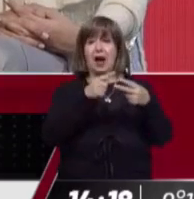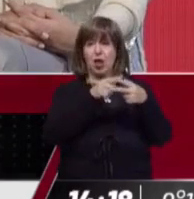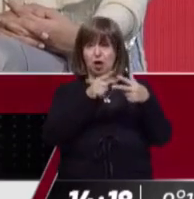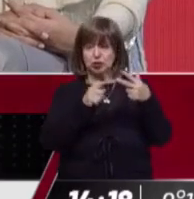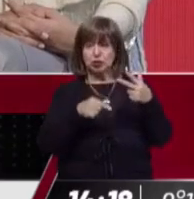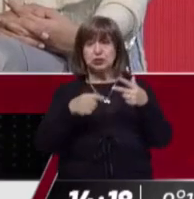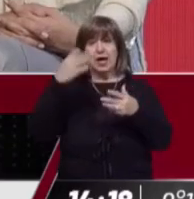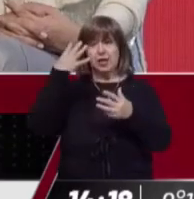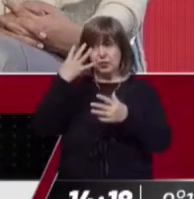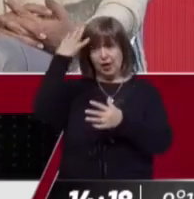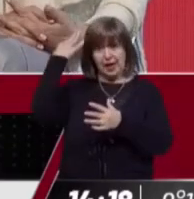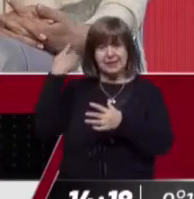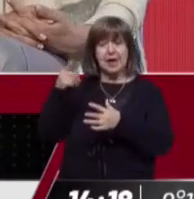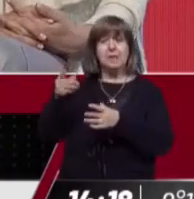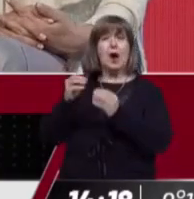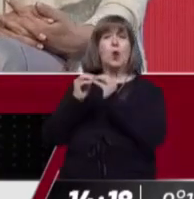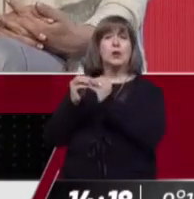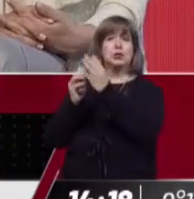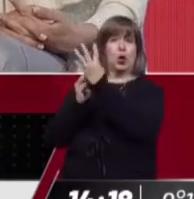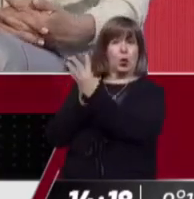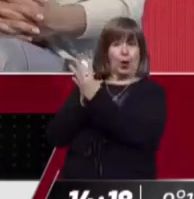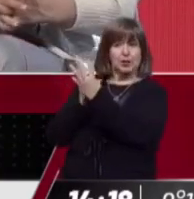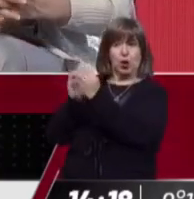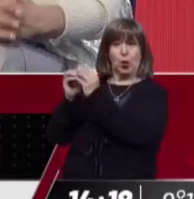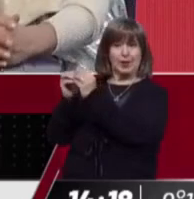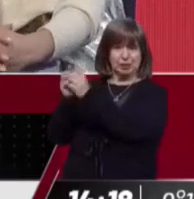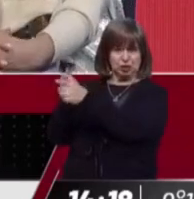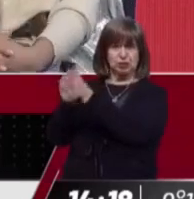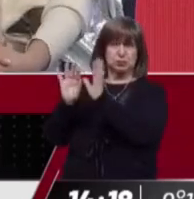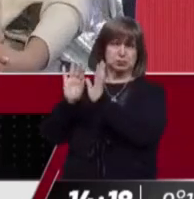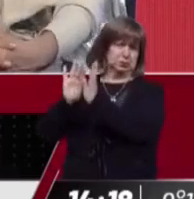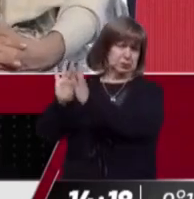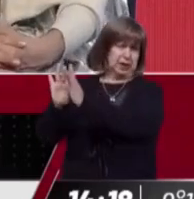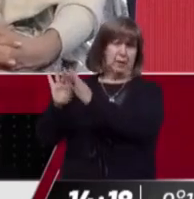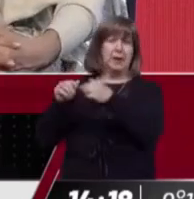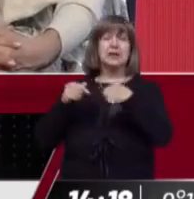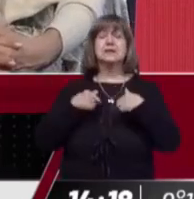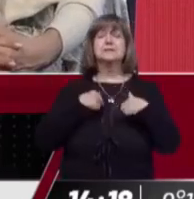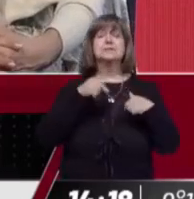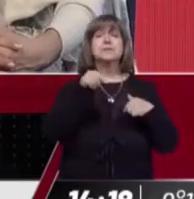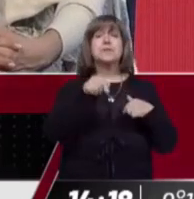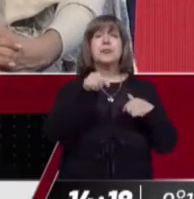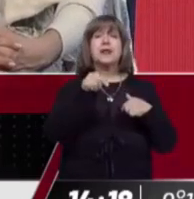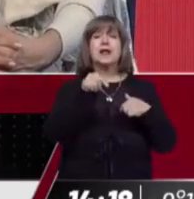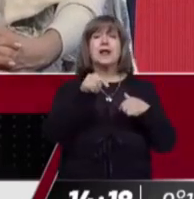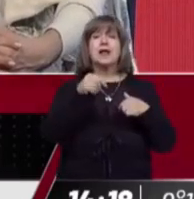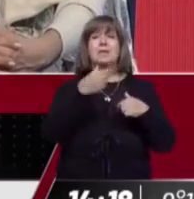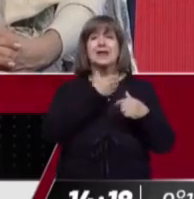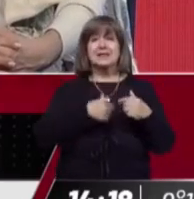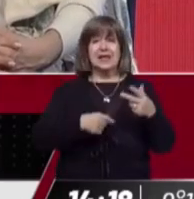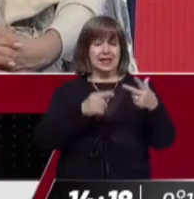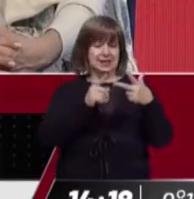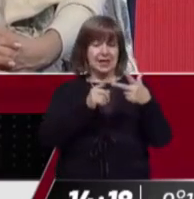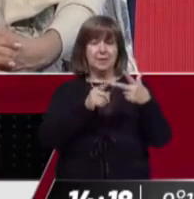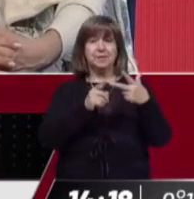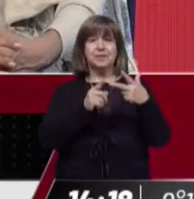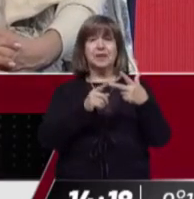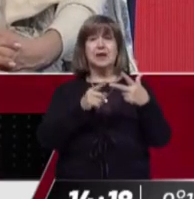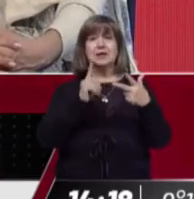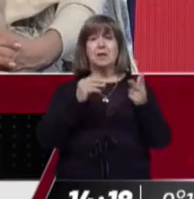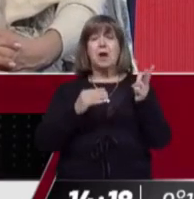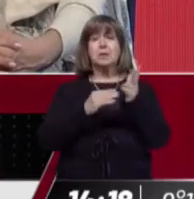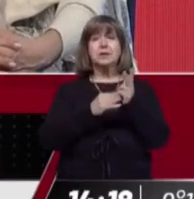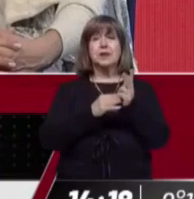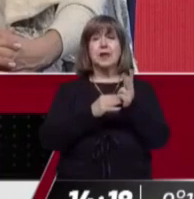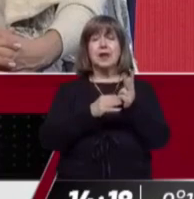¿no? A uno de los 4 juicios que se le esperan. Pero también, y para terminar, para no hacértela muy larga, también va a ver al titular